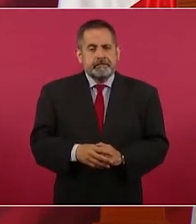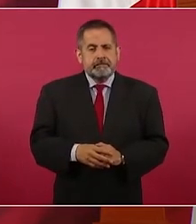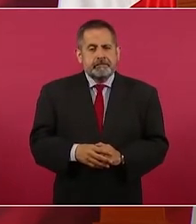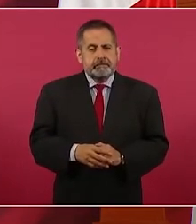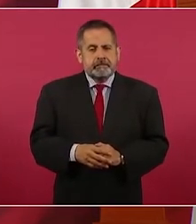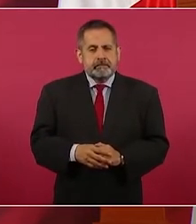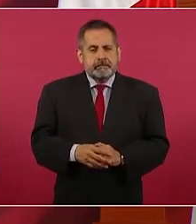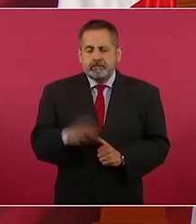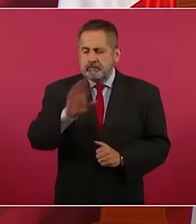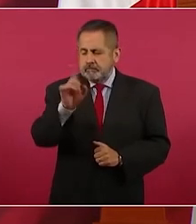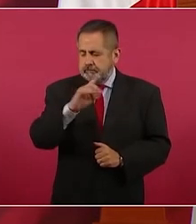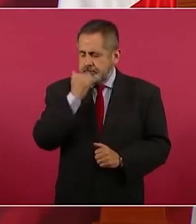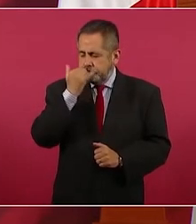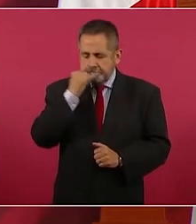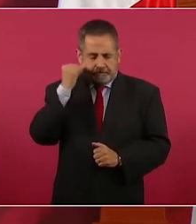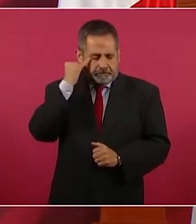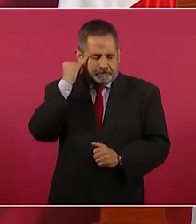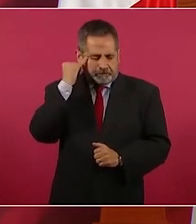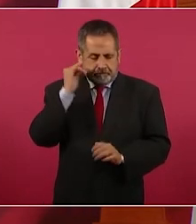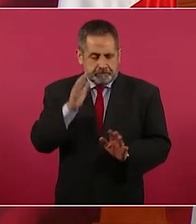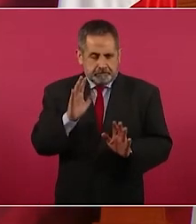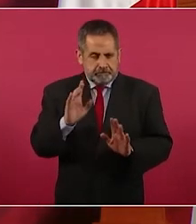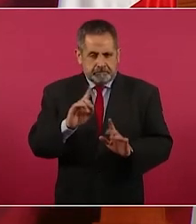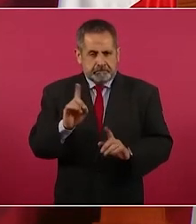no, Japón no, está 0-0,